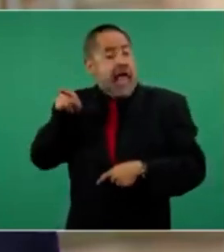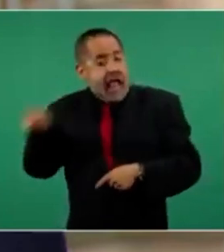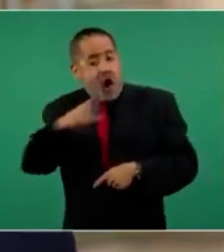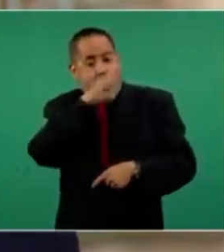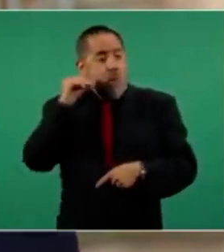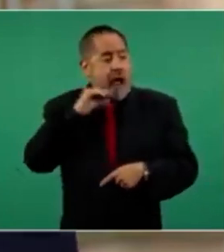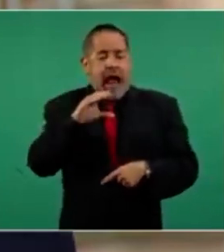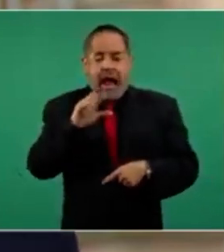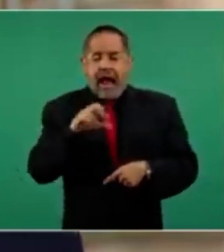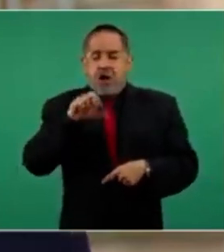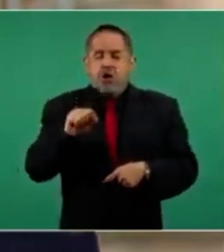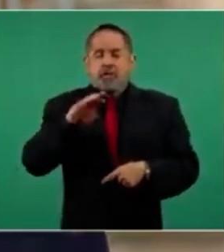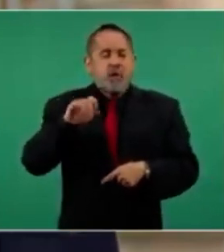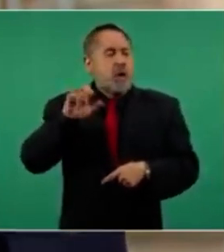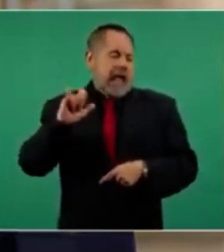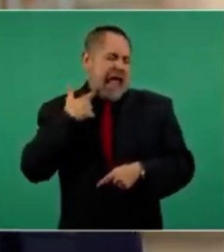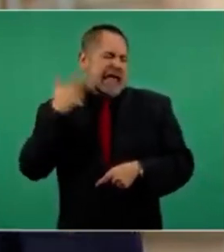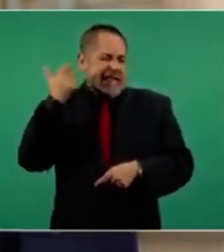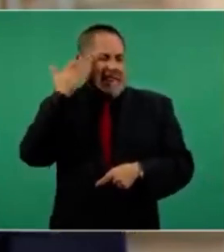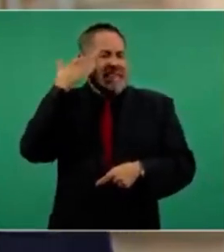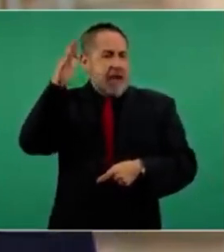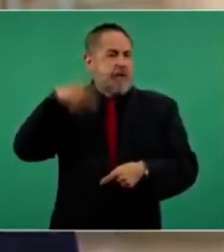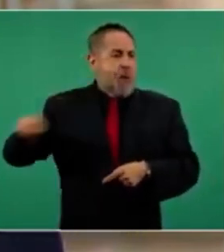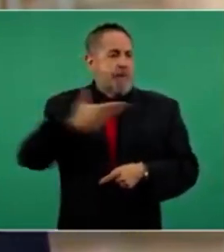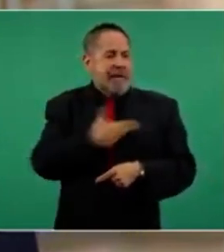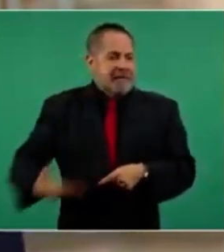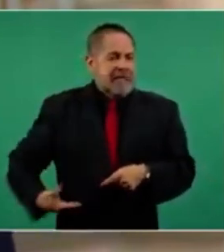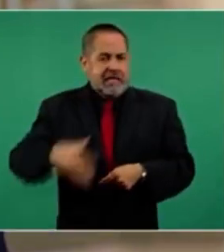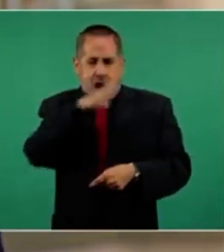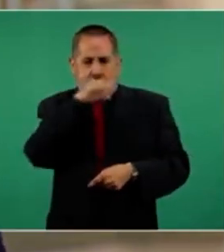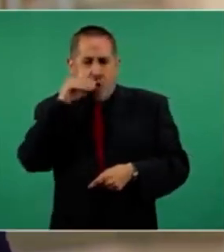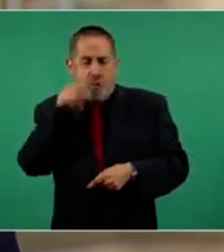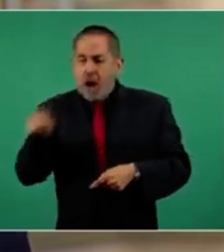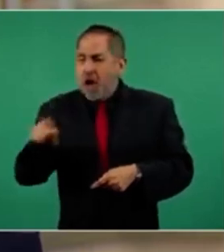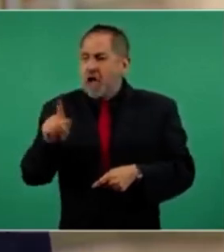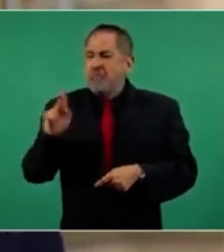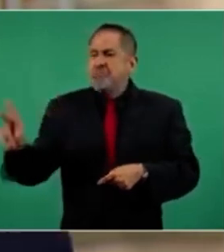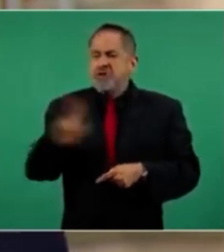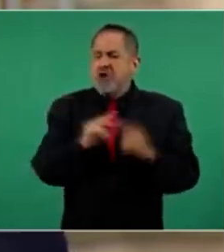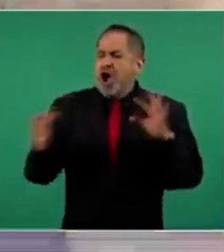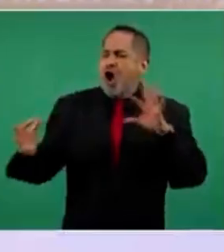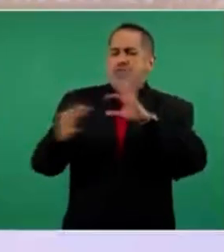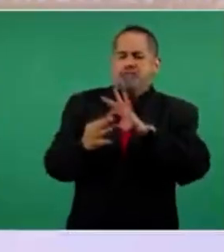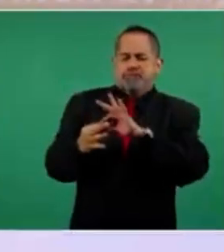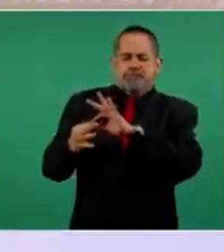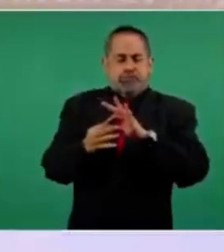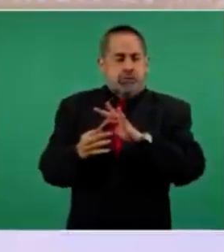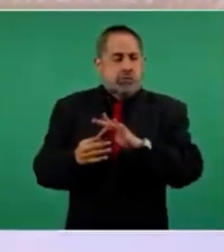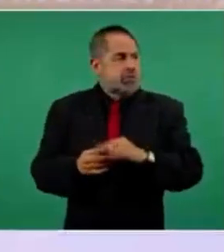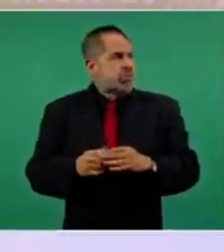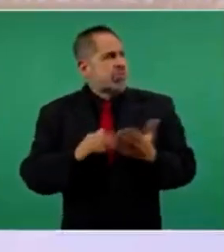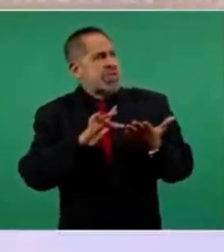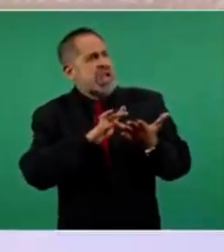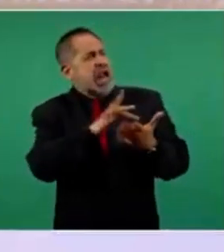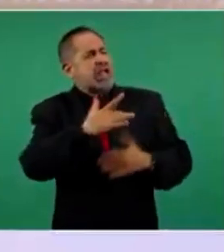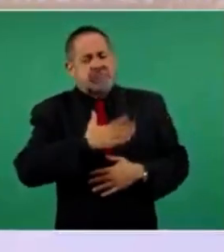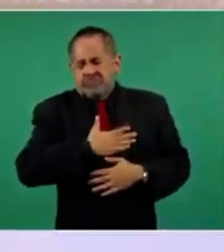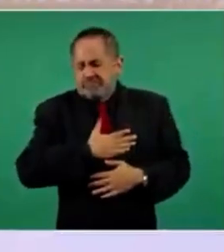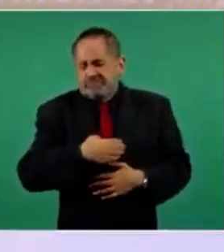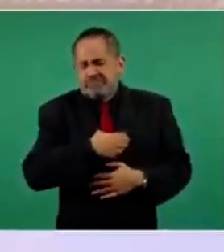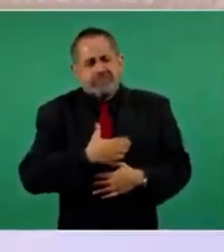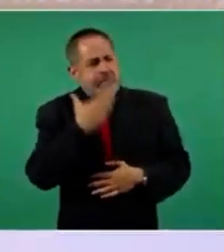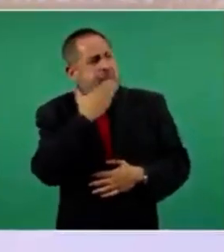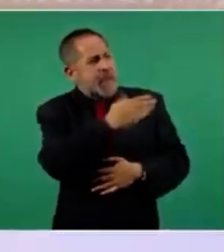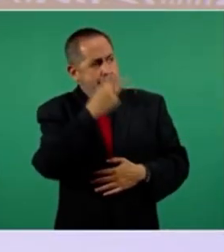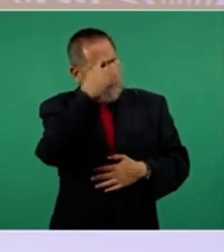el presidente de la República en armas, en carta memorable a su par mexicano, y cito: altamente satisfactorio